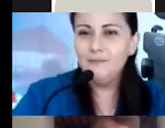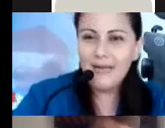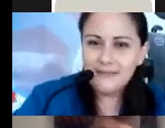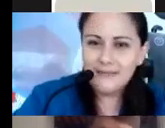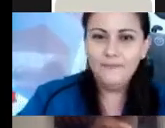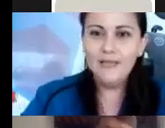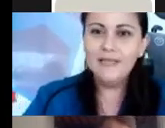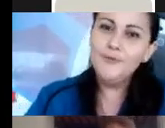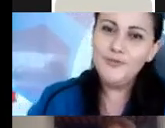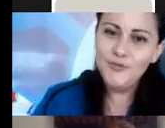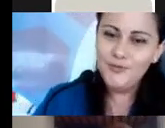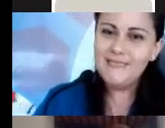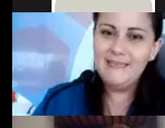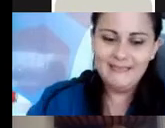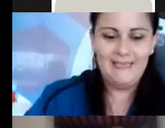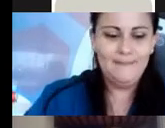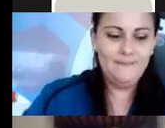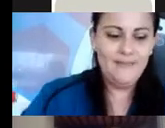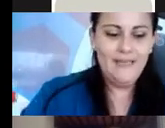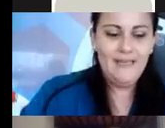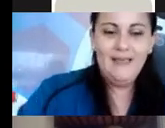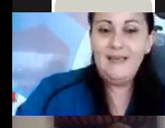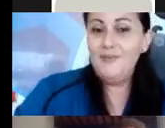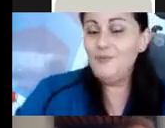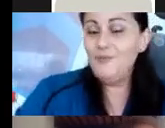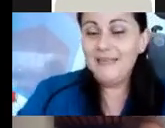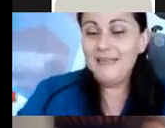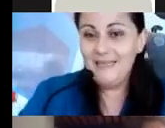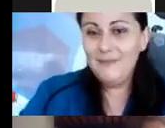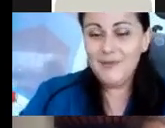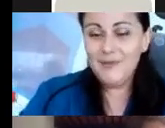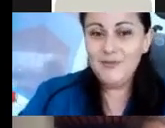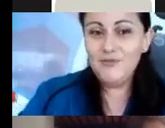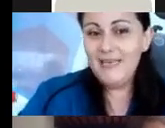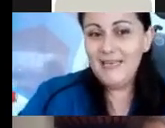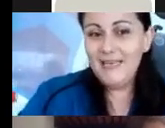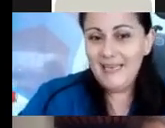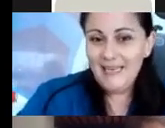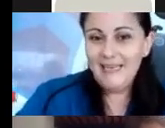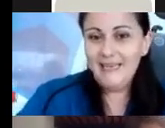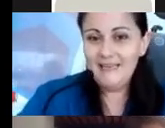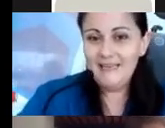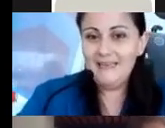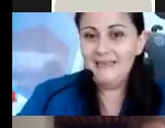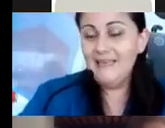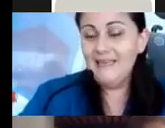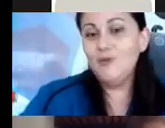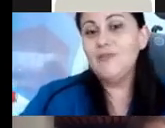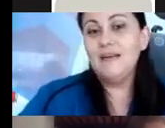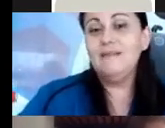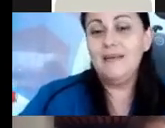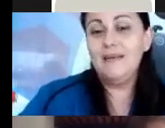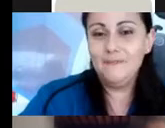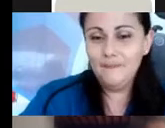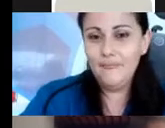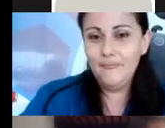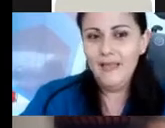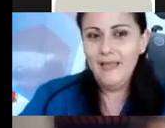más esa posición de sedente? No es fácil porque ellos tienen que lidiar contra